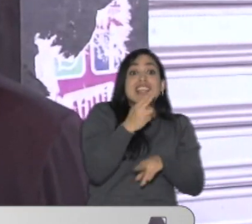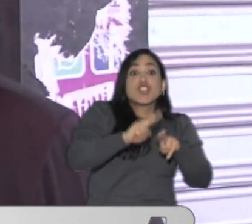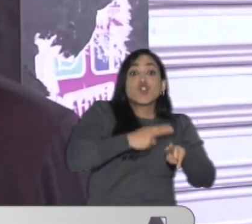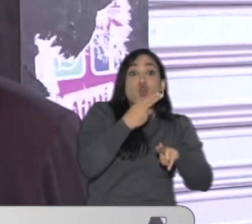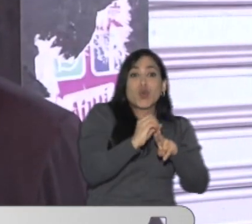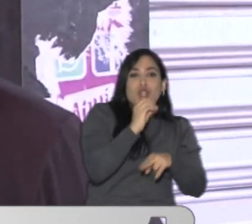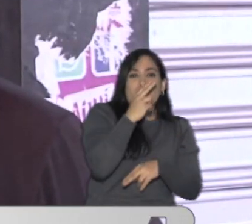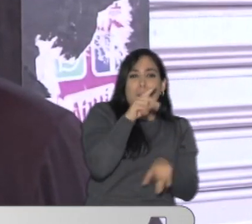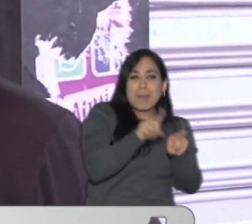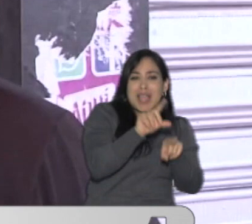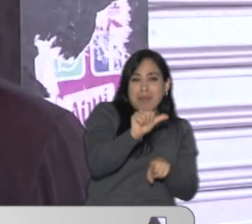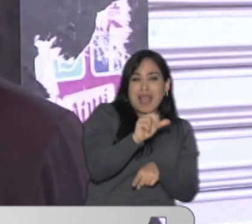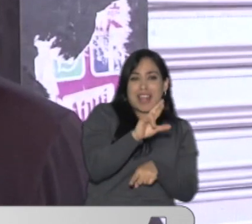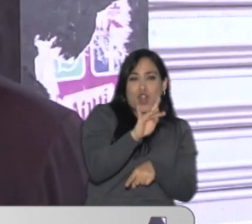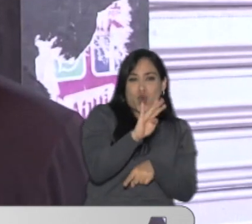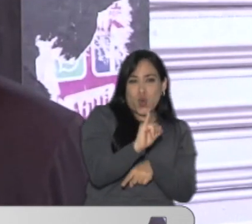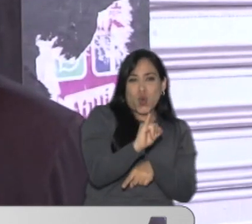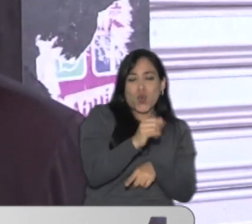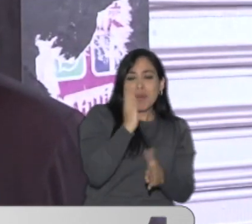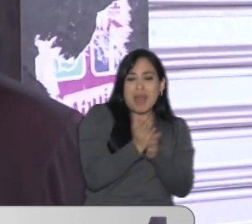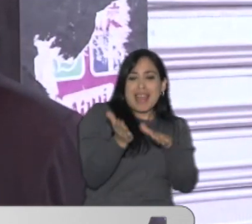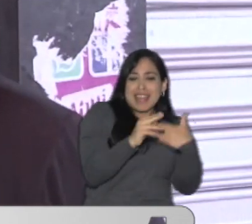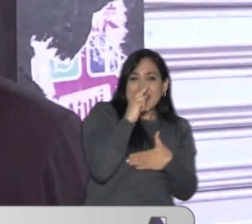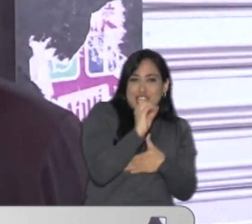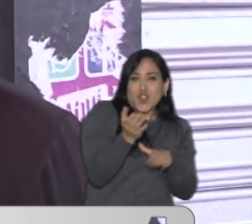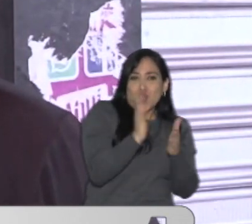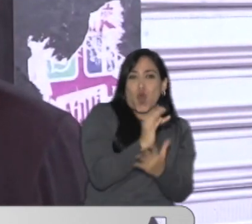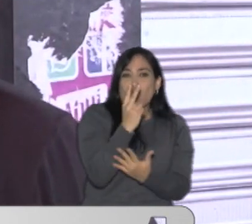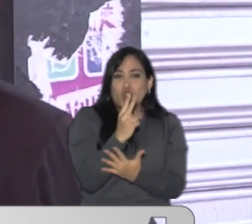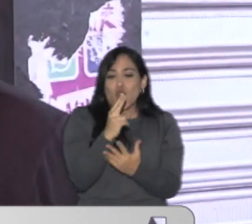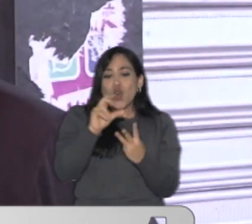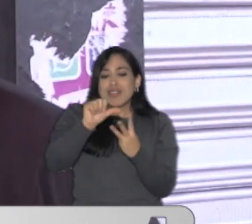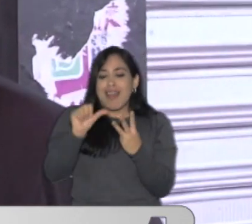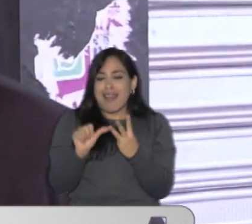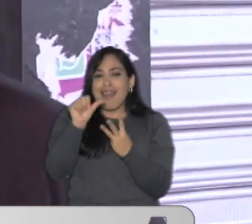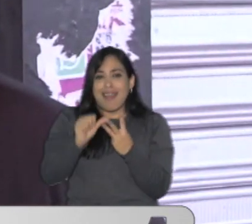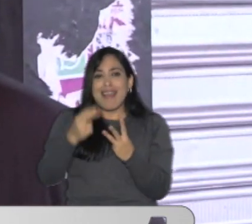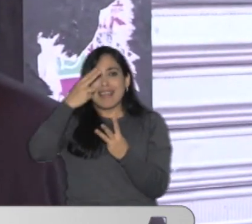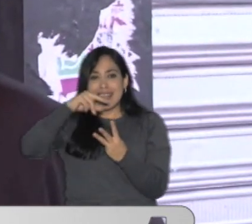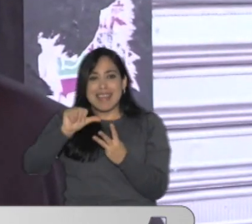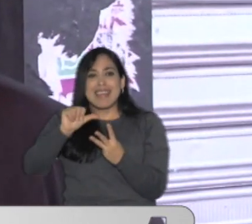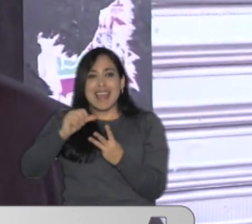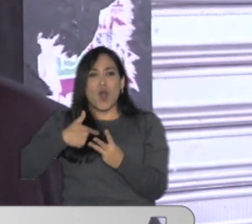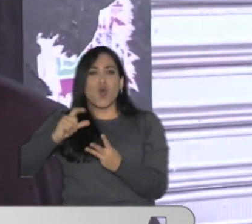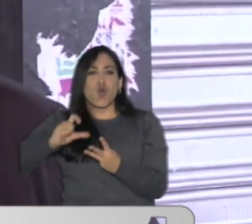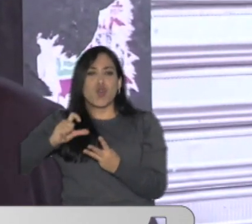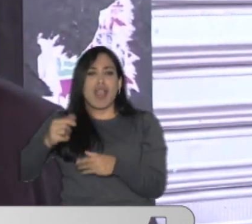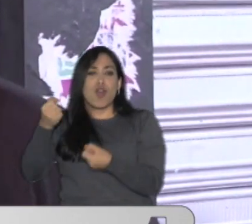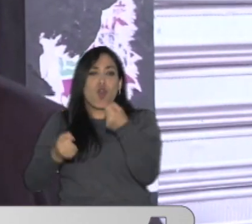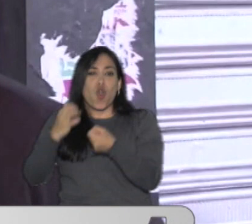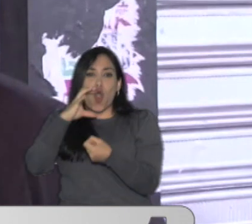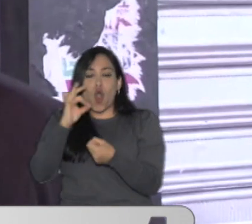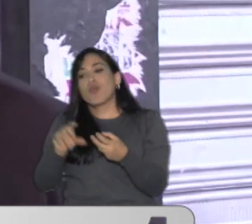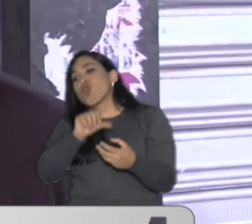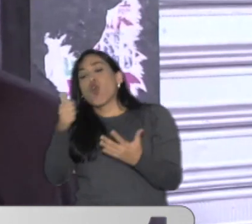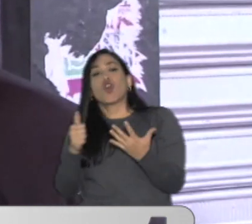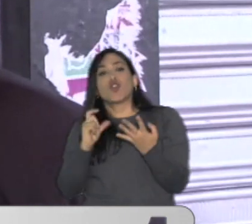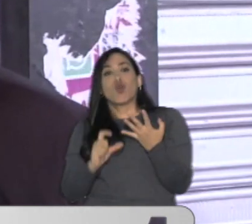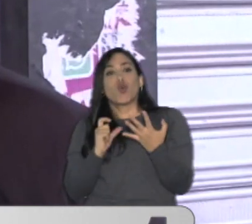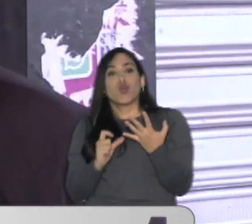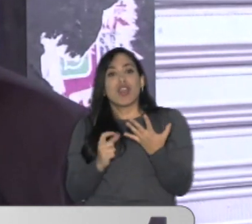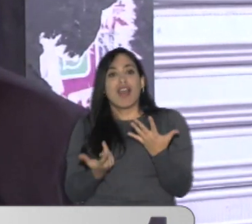tres sobrinos de mi hermana Ruby, que es la del niño fallecido. 2 sobrinas, hija del conductor, que es mi cuñado, y otro sobrino de otro hermano